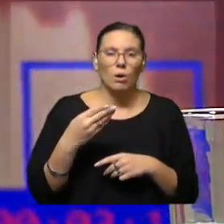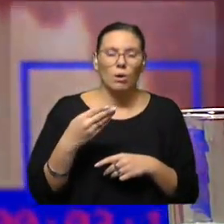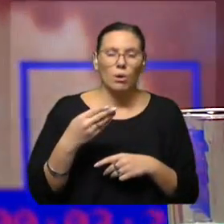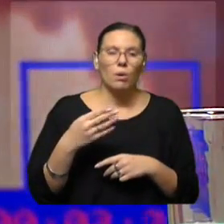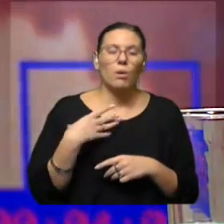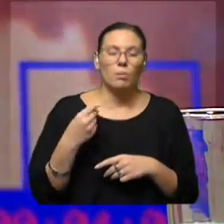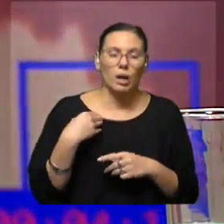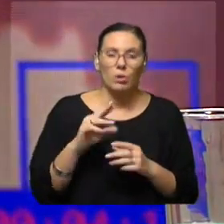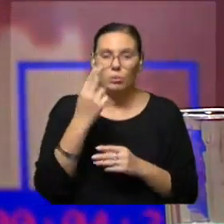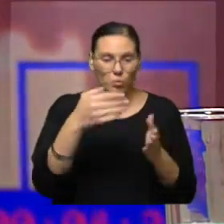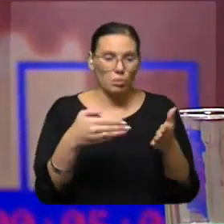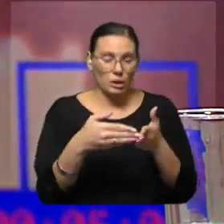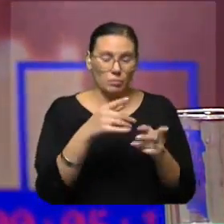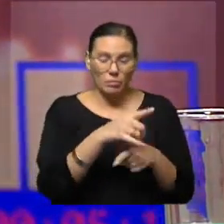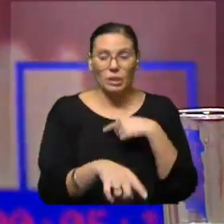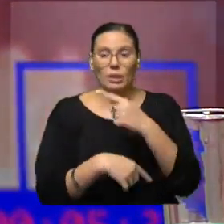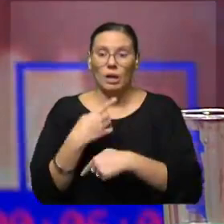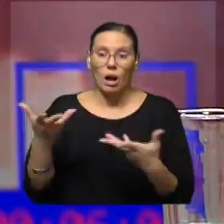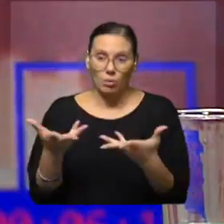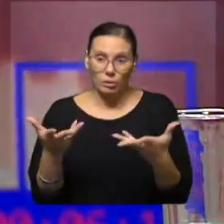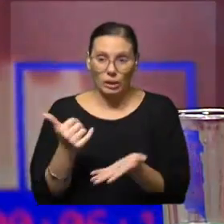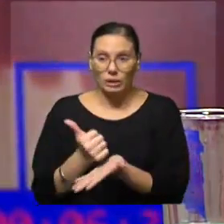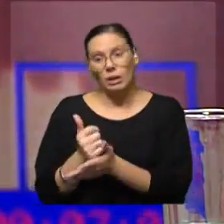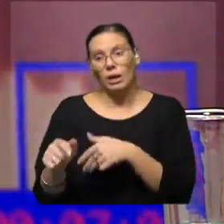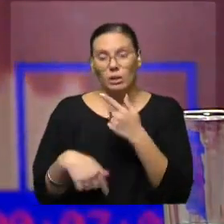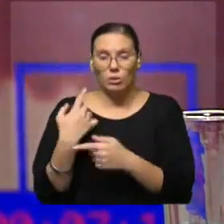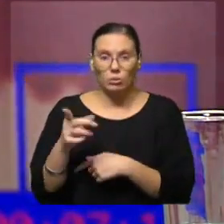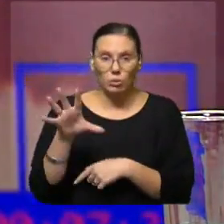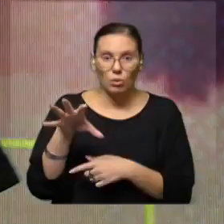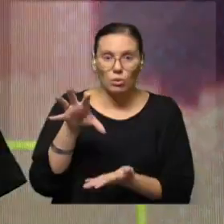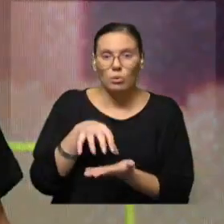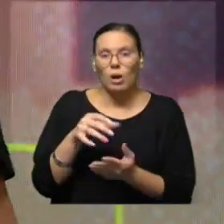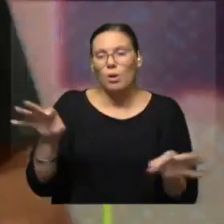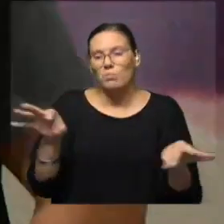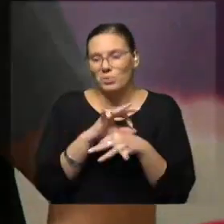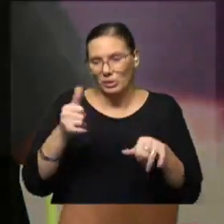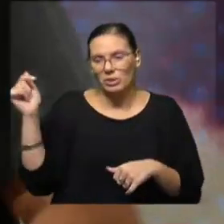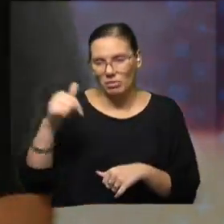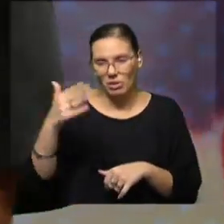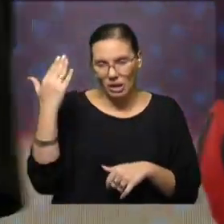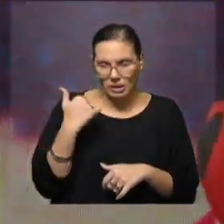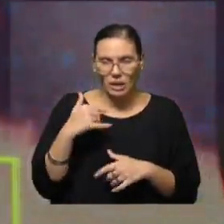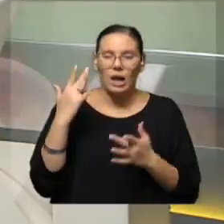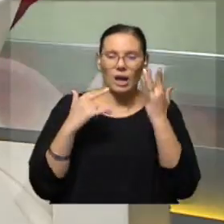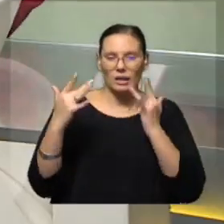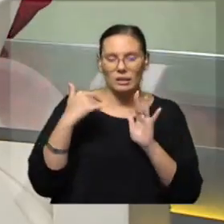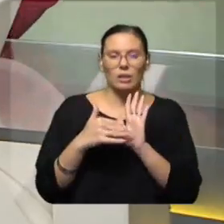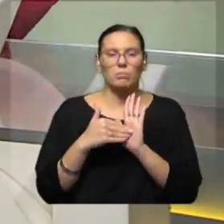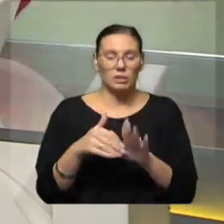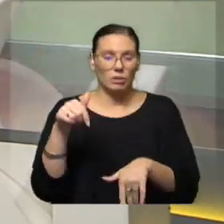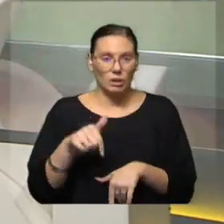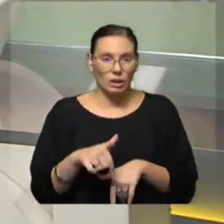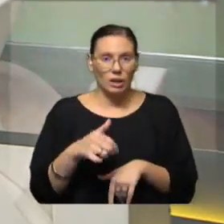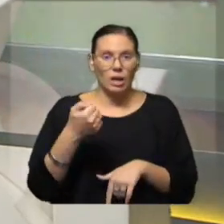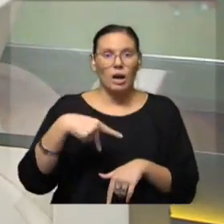cómo va a ser cuando esté ese móvil. Pero ahora está en otro lugar, bueno, con un músico con una... que ya ha estado por acá. Exactamente, con un artista que se presentó acá,